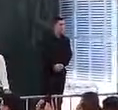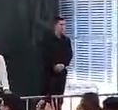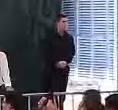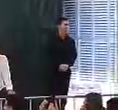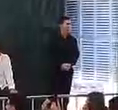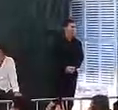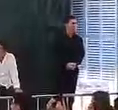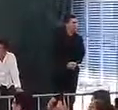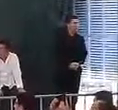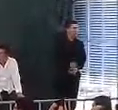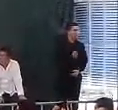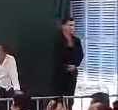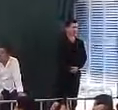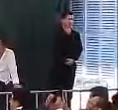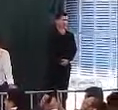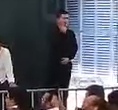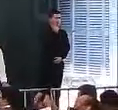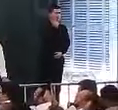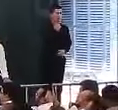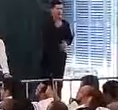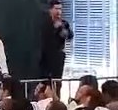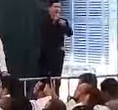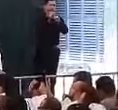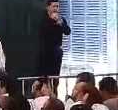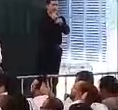soy colmilludo.